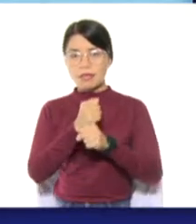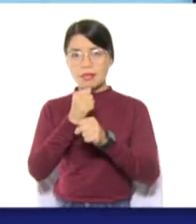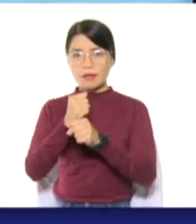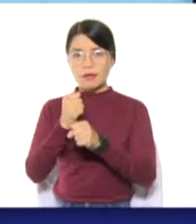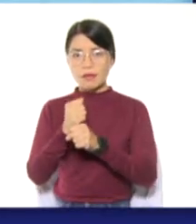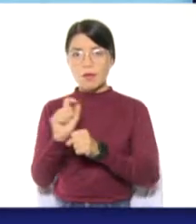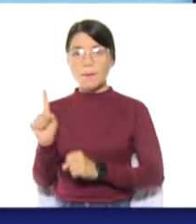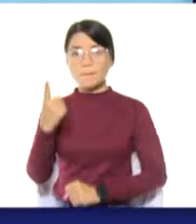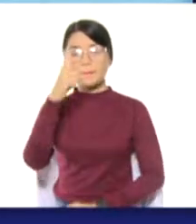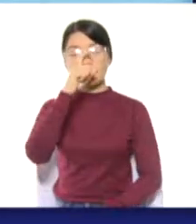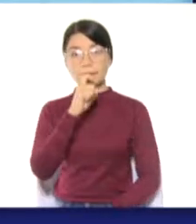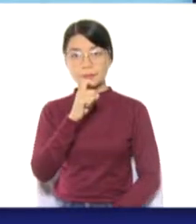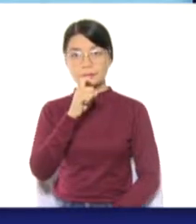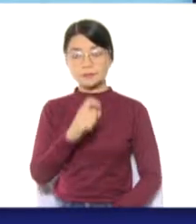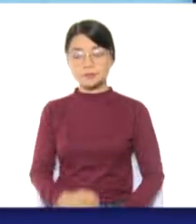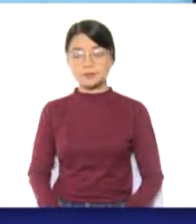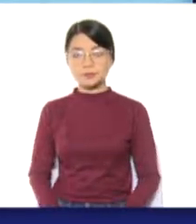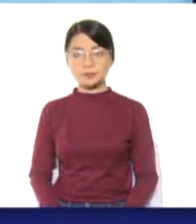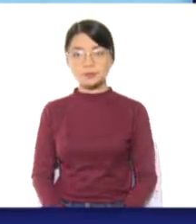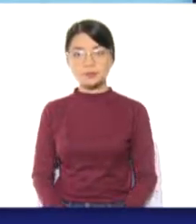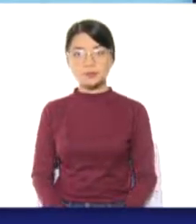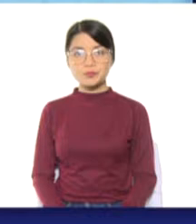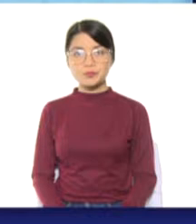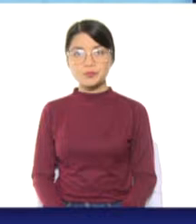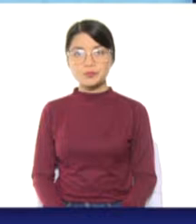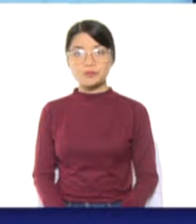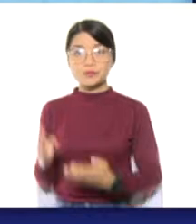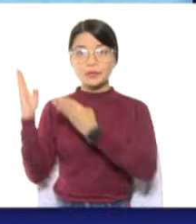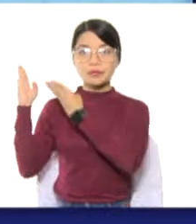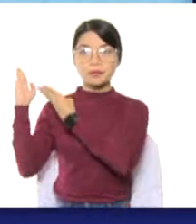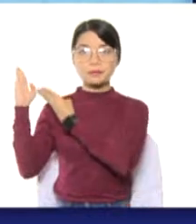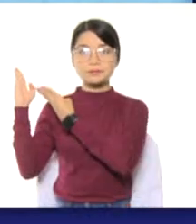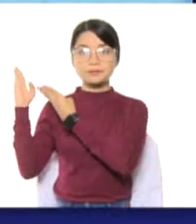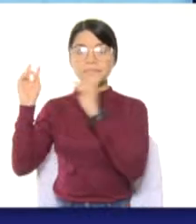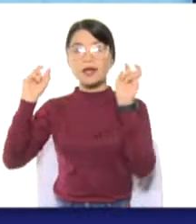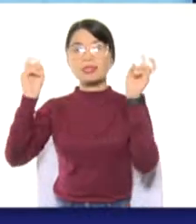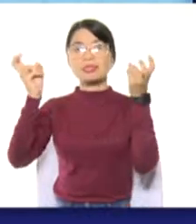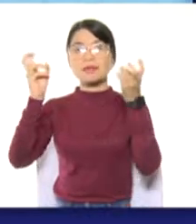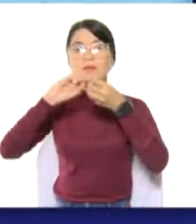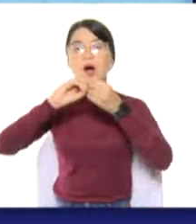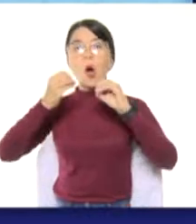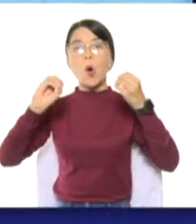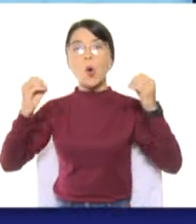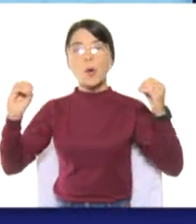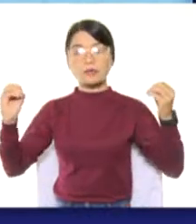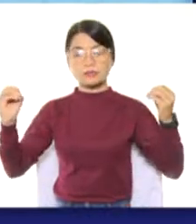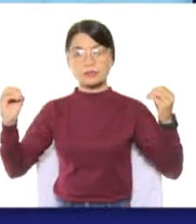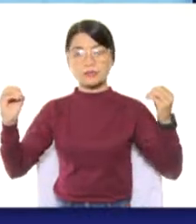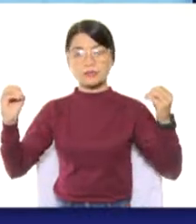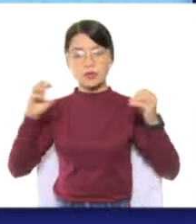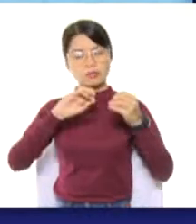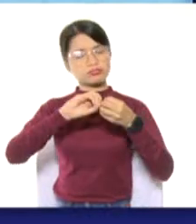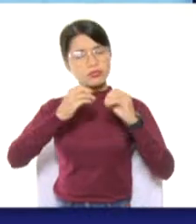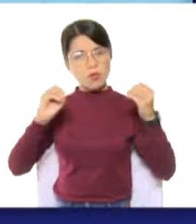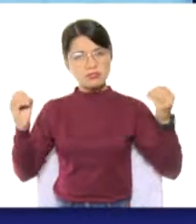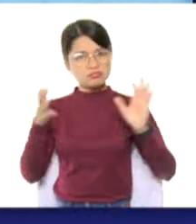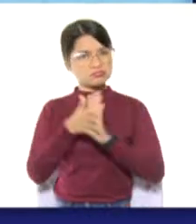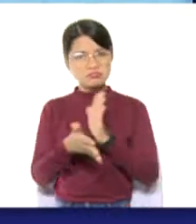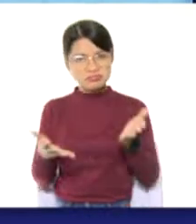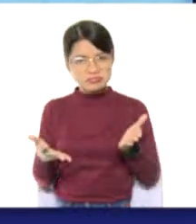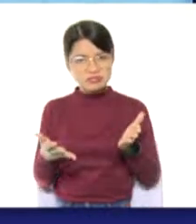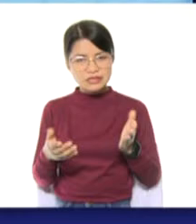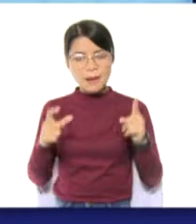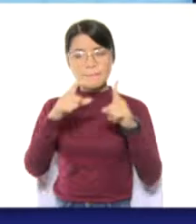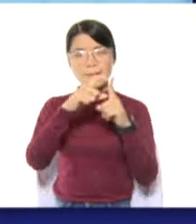este caso, vamos a trabajar con lo que sería la oración. Recordando que la oración es un conjunto de palabras que dan un